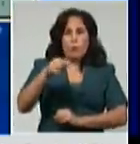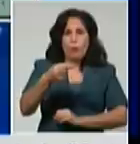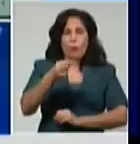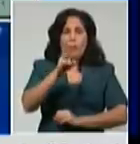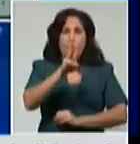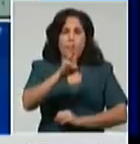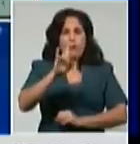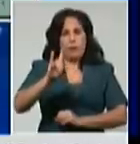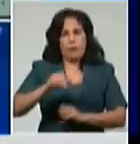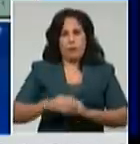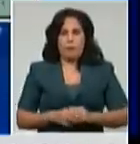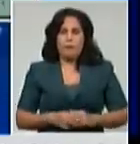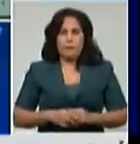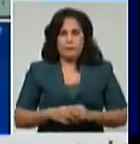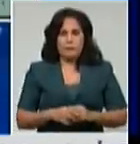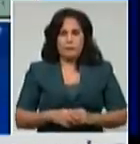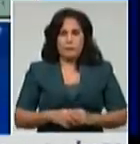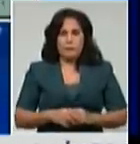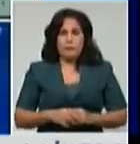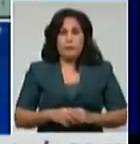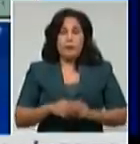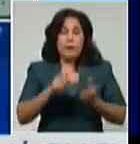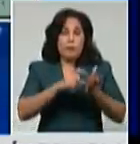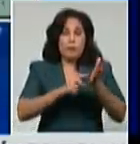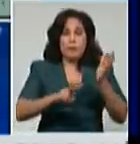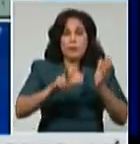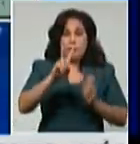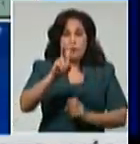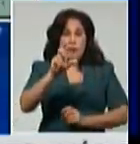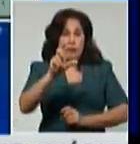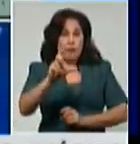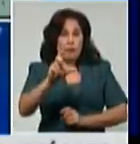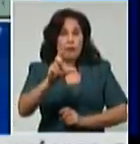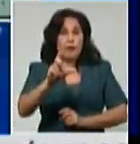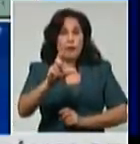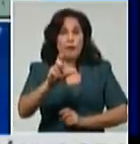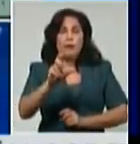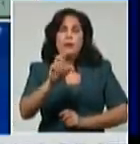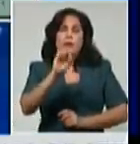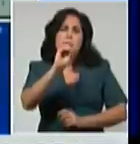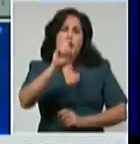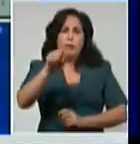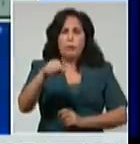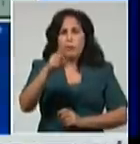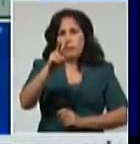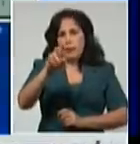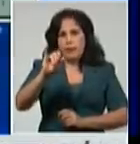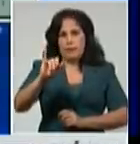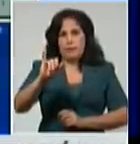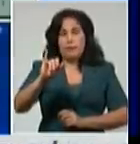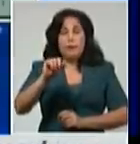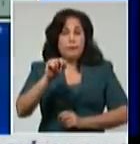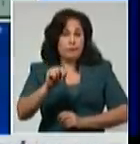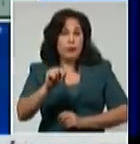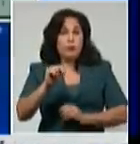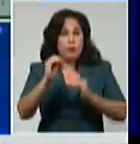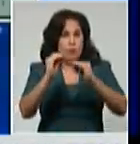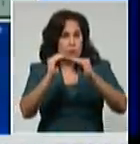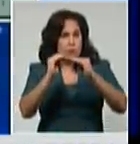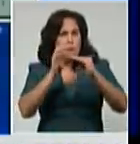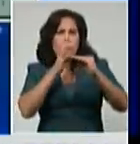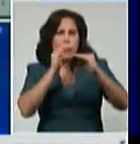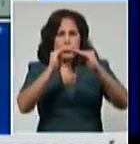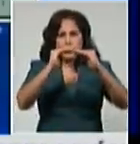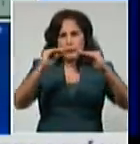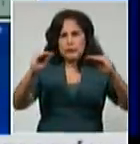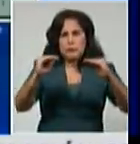1,39. Y Villa Clara, con una tasa de 0,26, pues es una tasa similar. Como